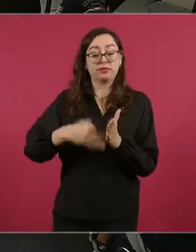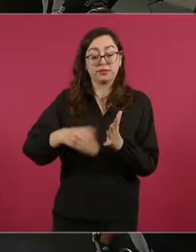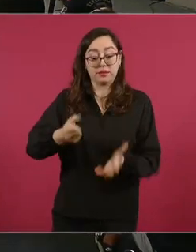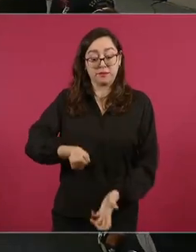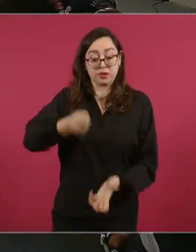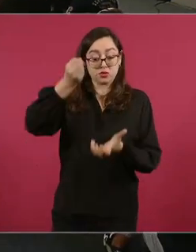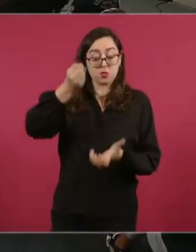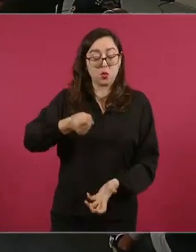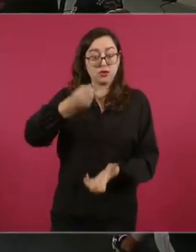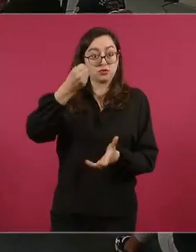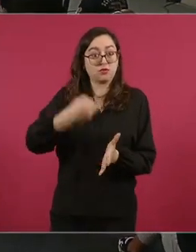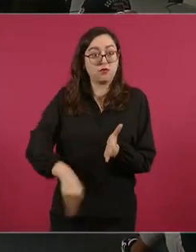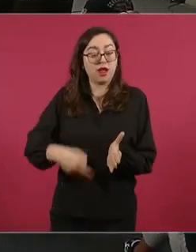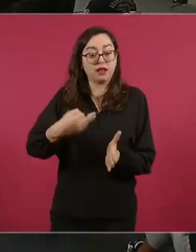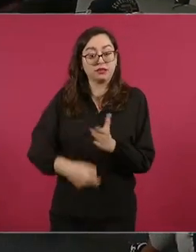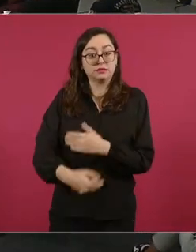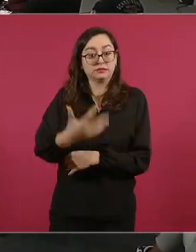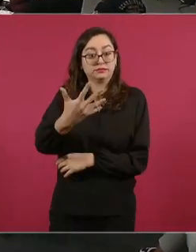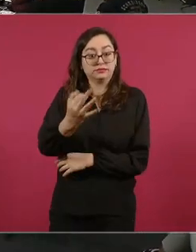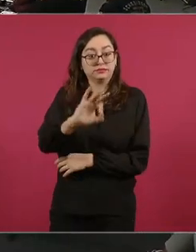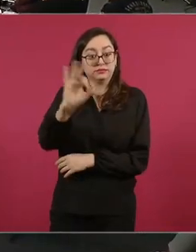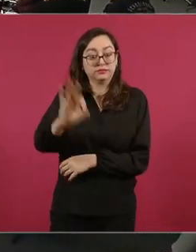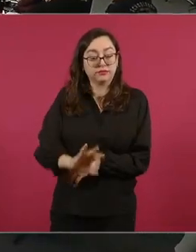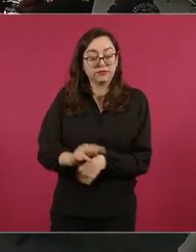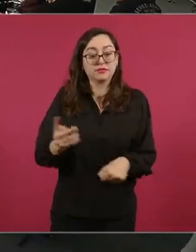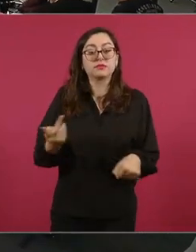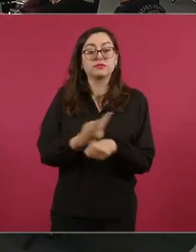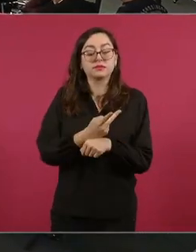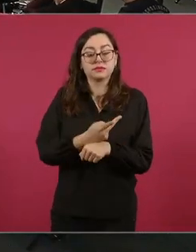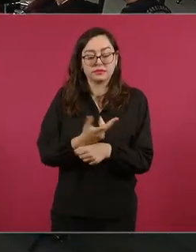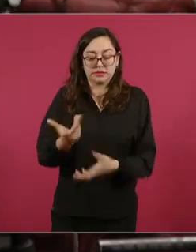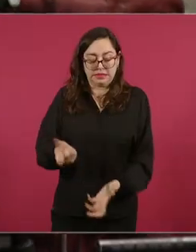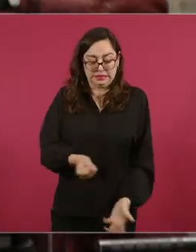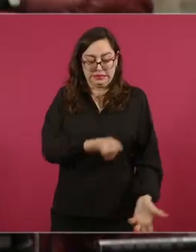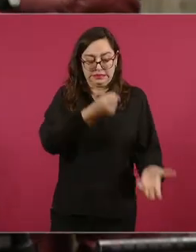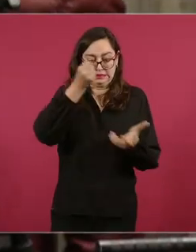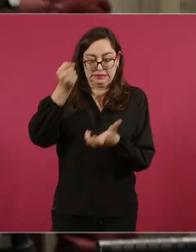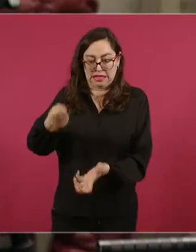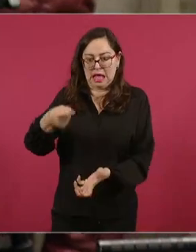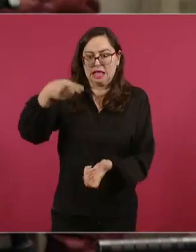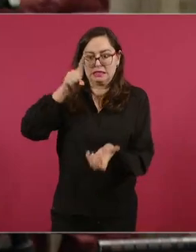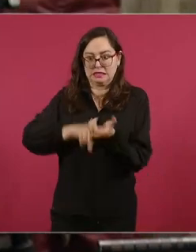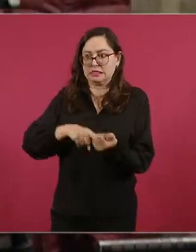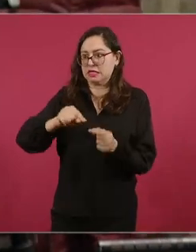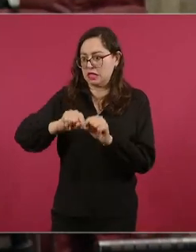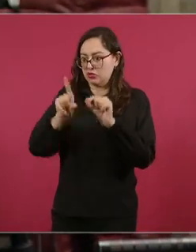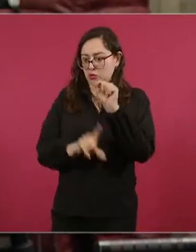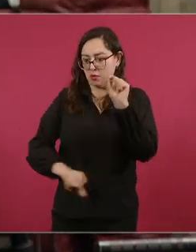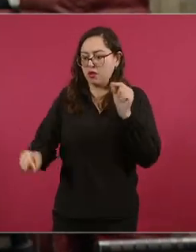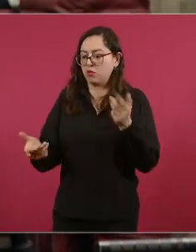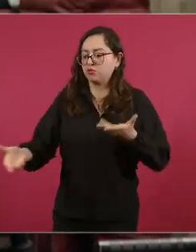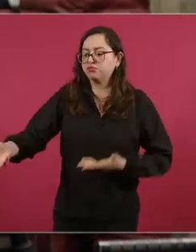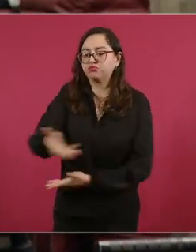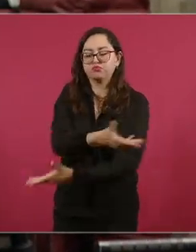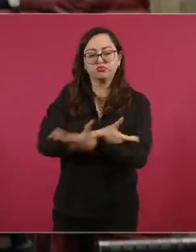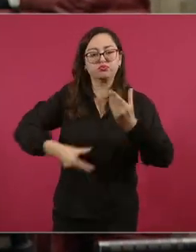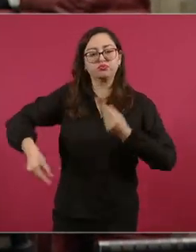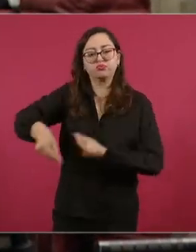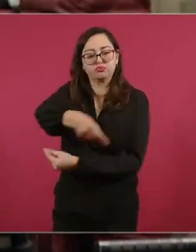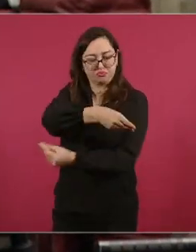parte del presupuesto está enfocado para sí fortalecer el consumo interno, alertan que, bueno, pues debiera